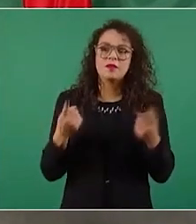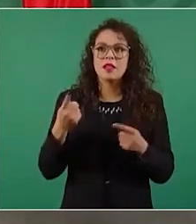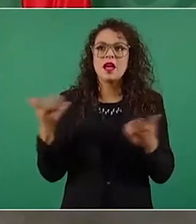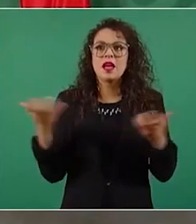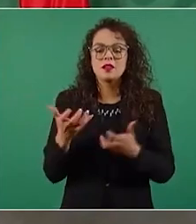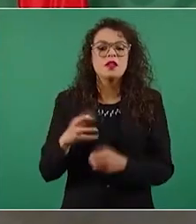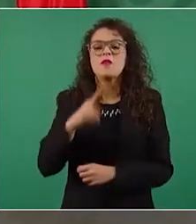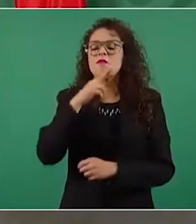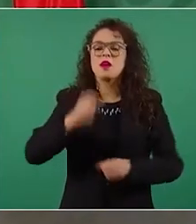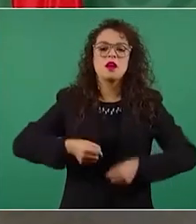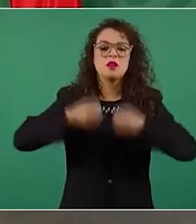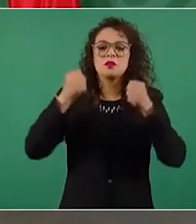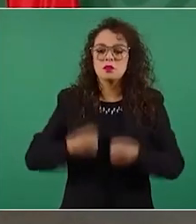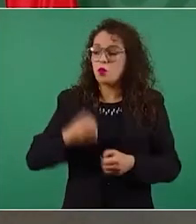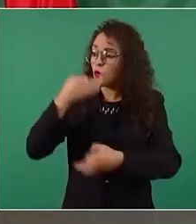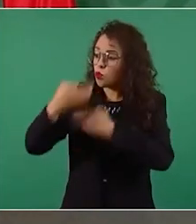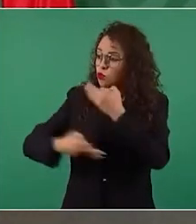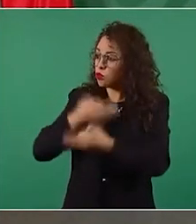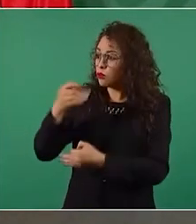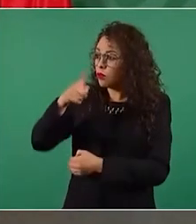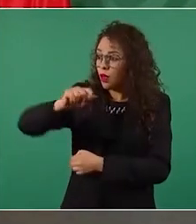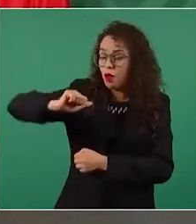todas esas mercancías.